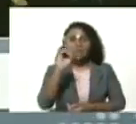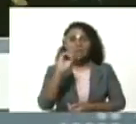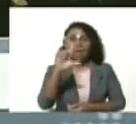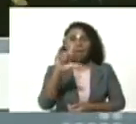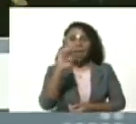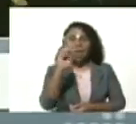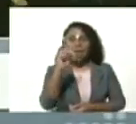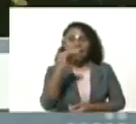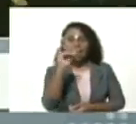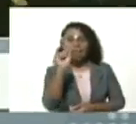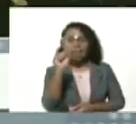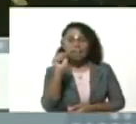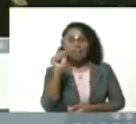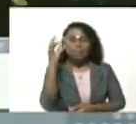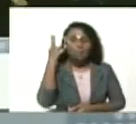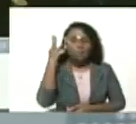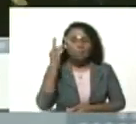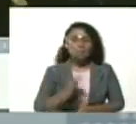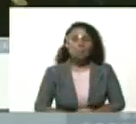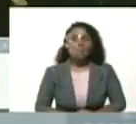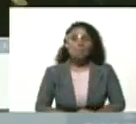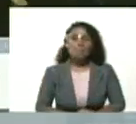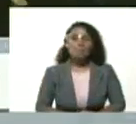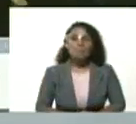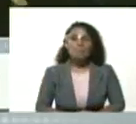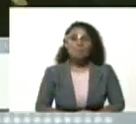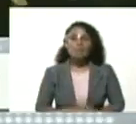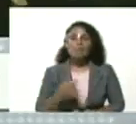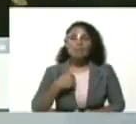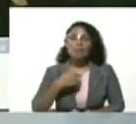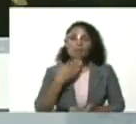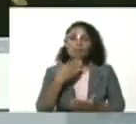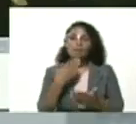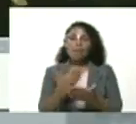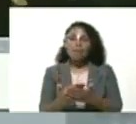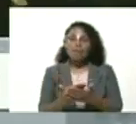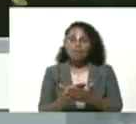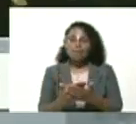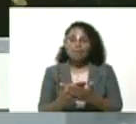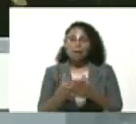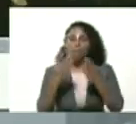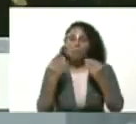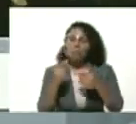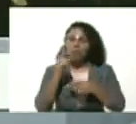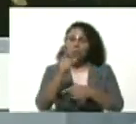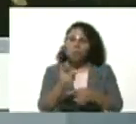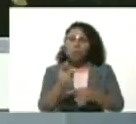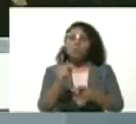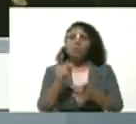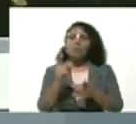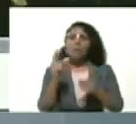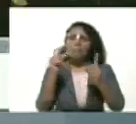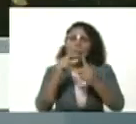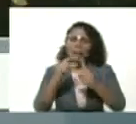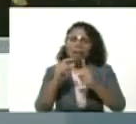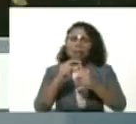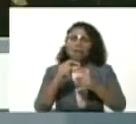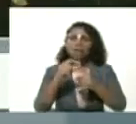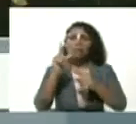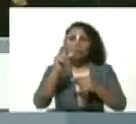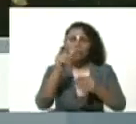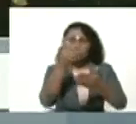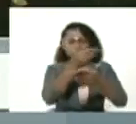Yolenis Marín, te agradezco mucho todas tus apreciaciones, el diagnóstico que has